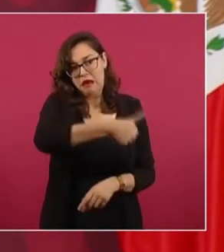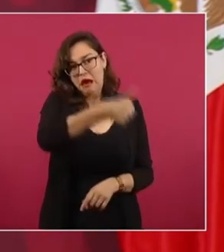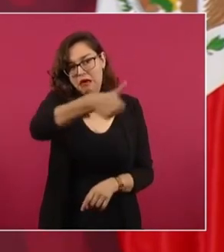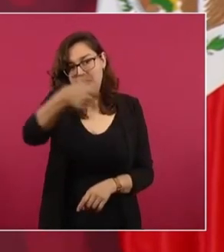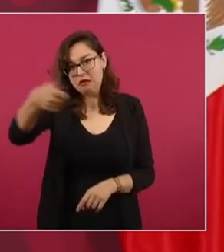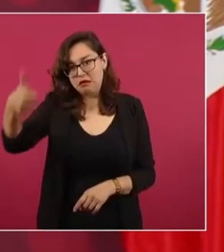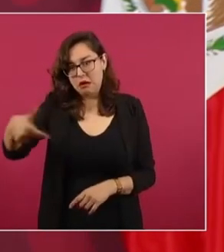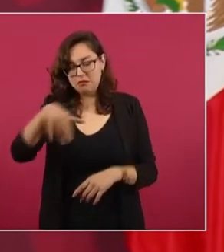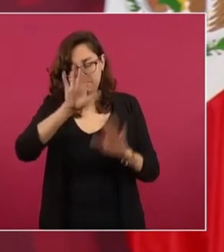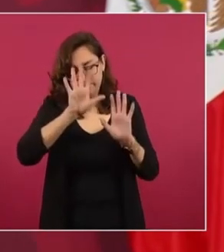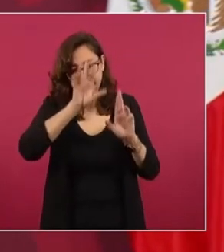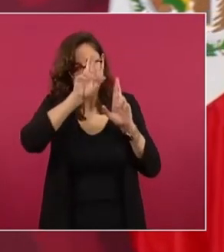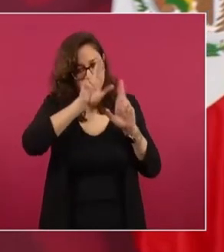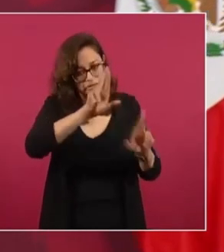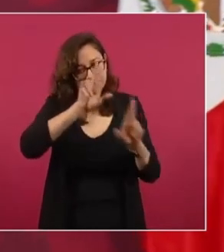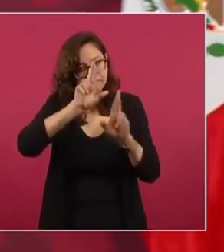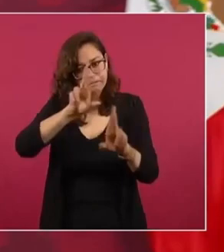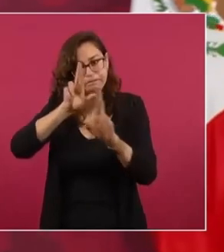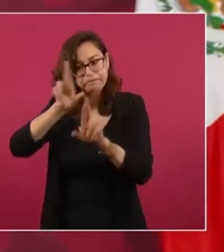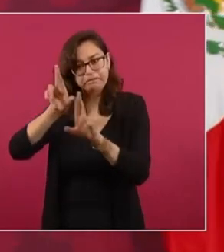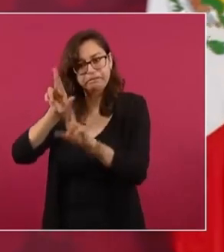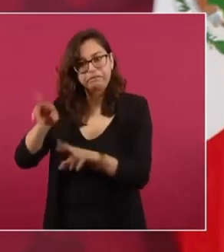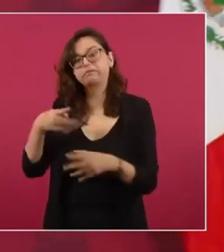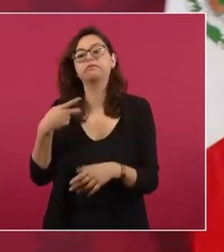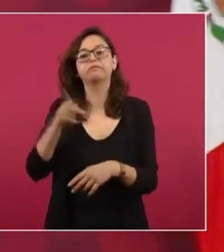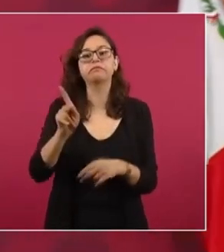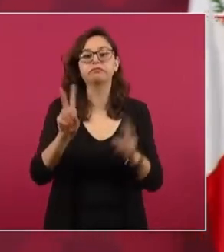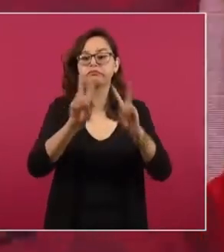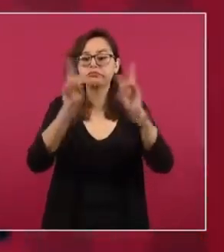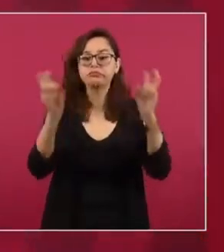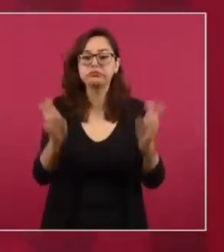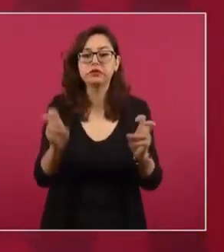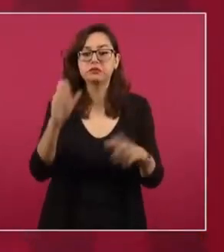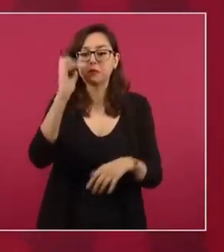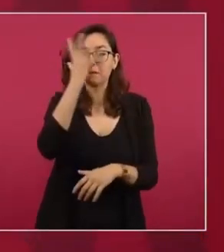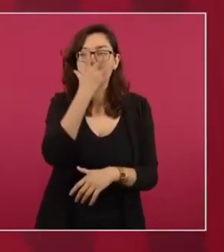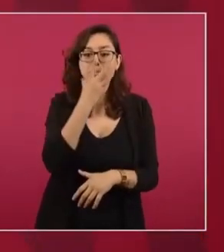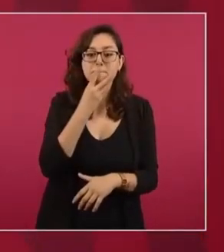pero el sentido de la belleza,